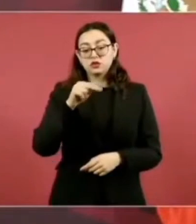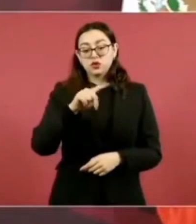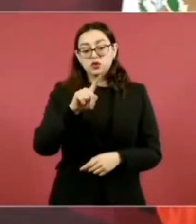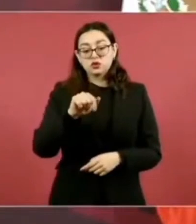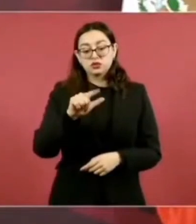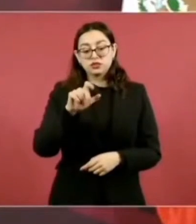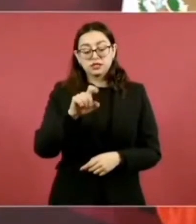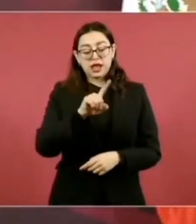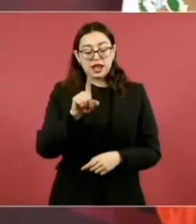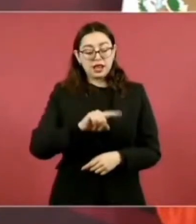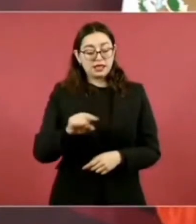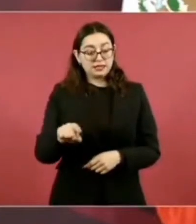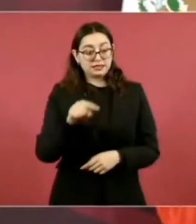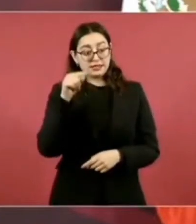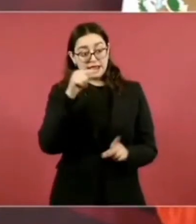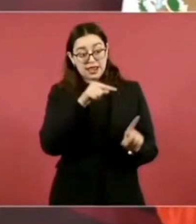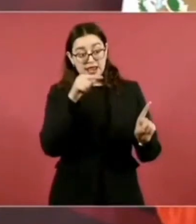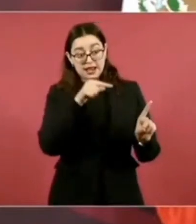González, hijo,